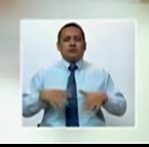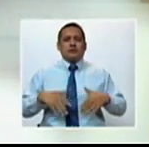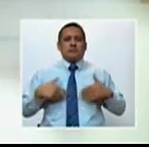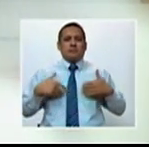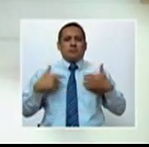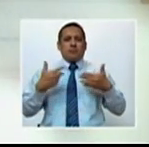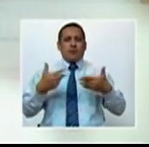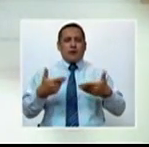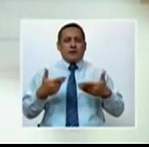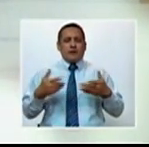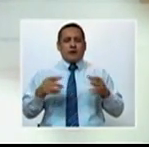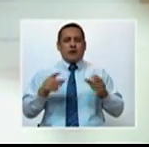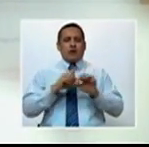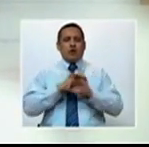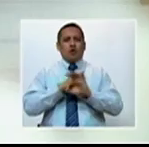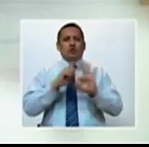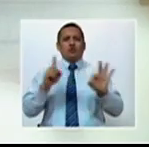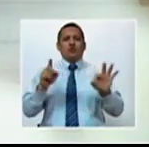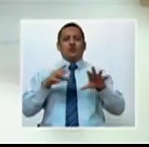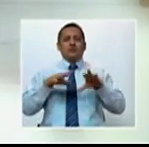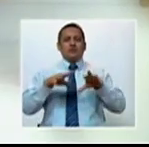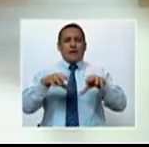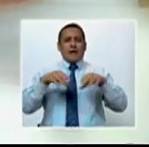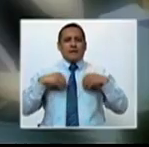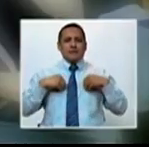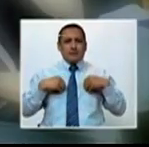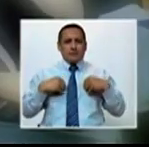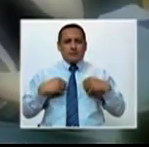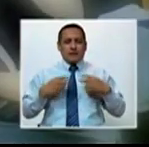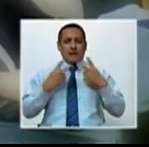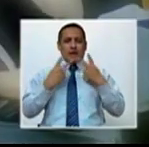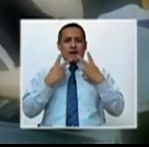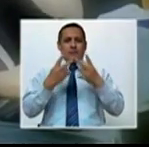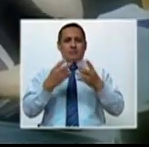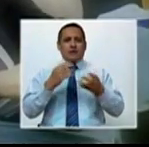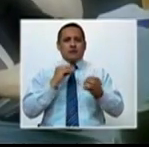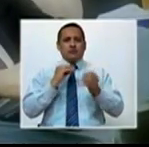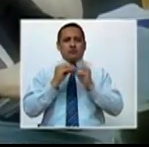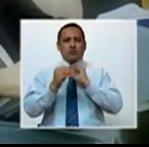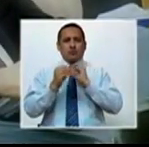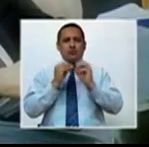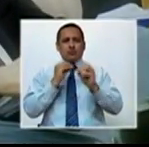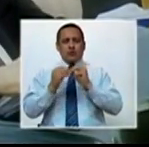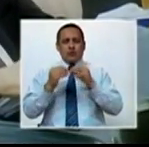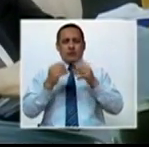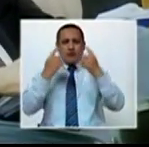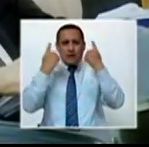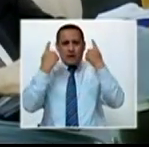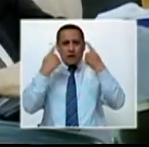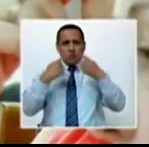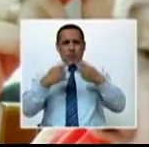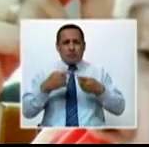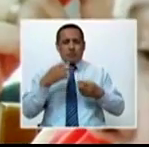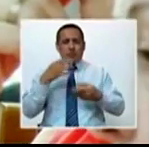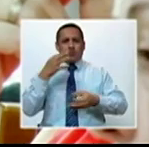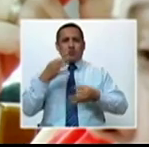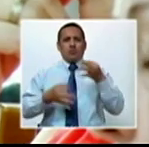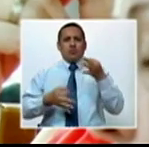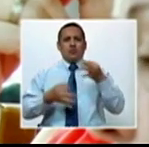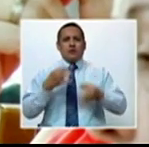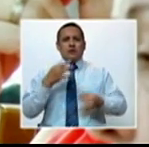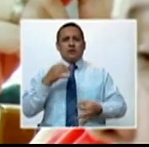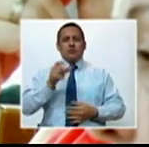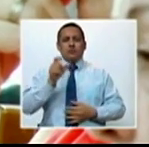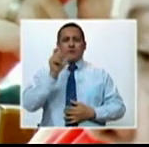se puede o no se permite el agravar la situación jurídica